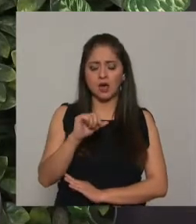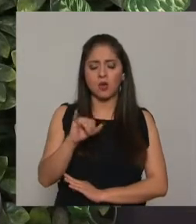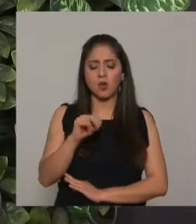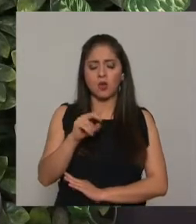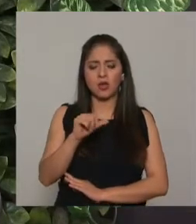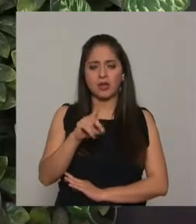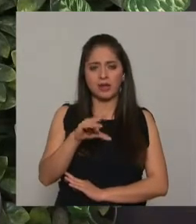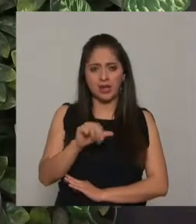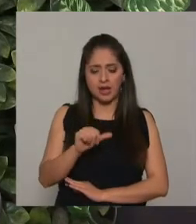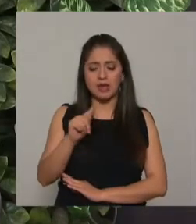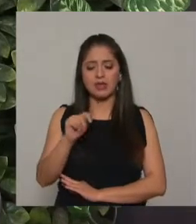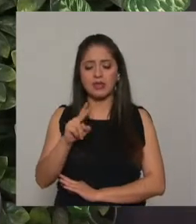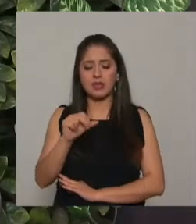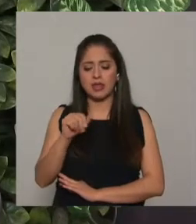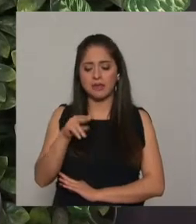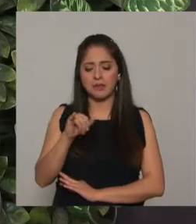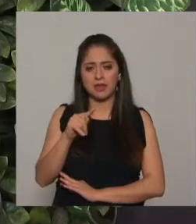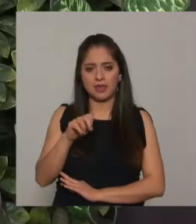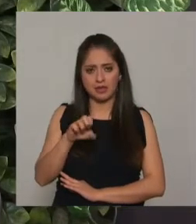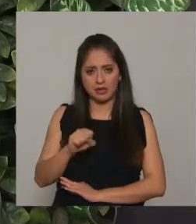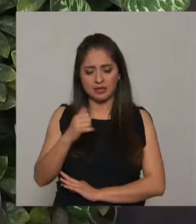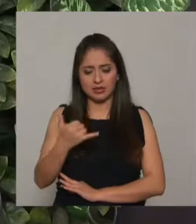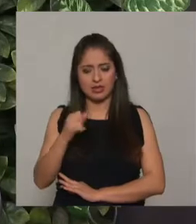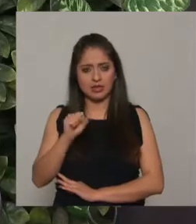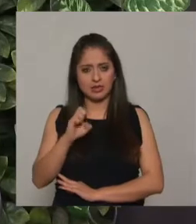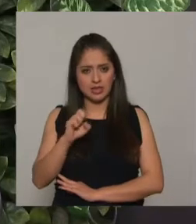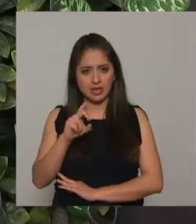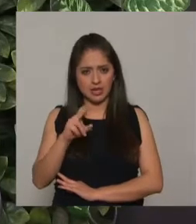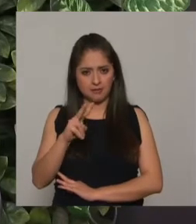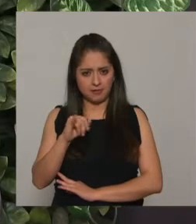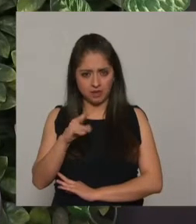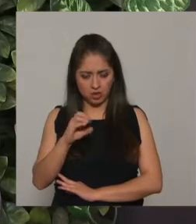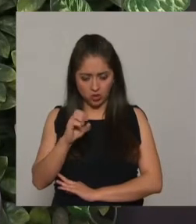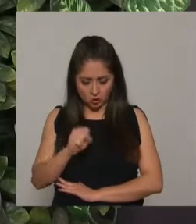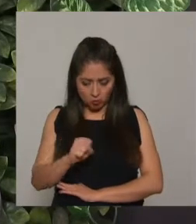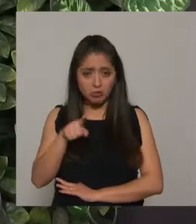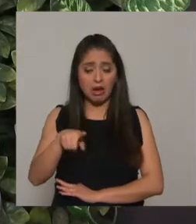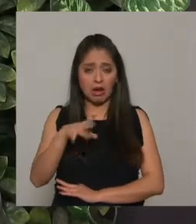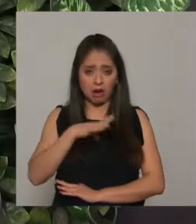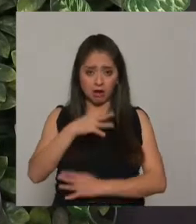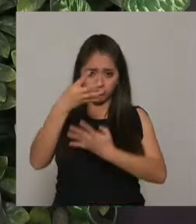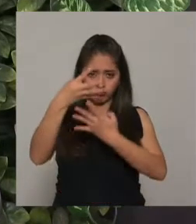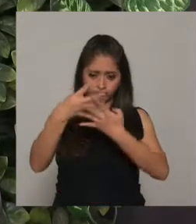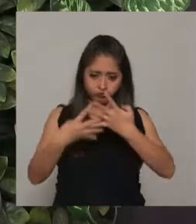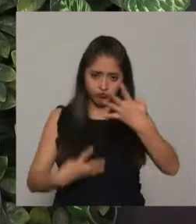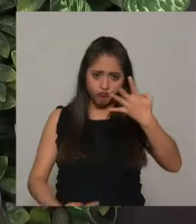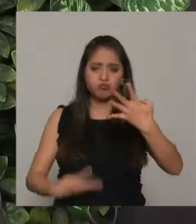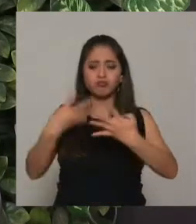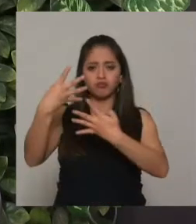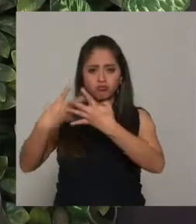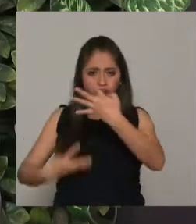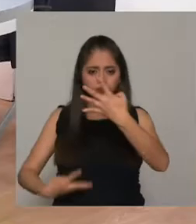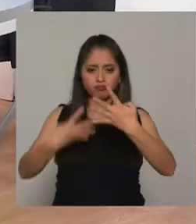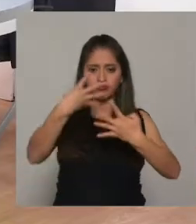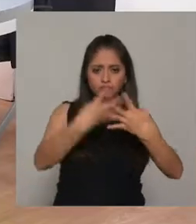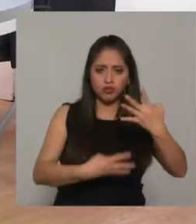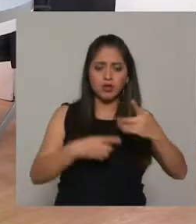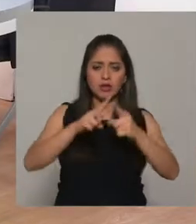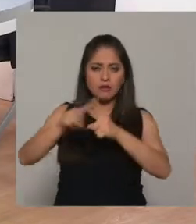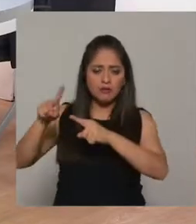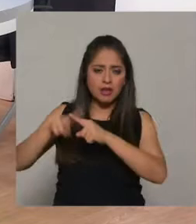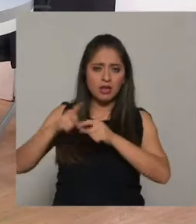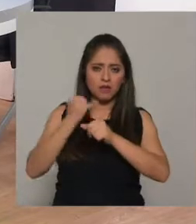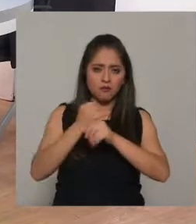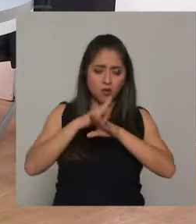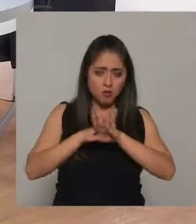Consejería Jurídica, usted le da trámites y servicios y ahí viene el desglose de todo lo que se ofrece, del catálogo de todos los